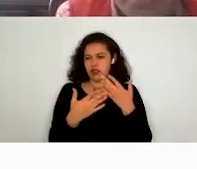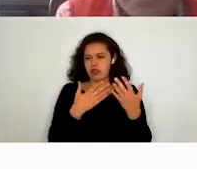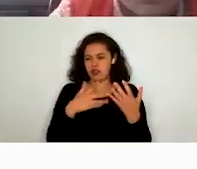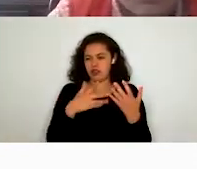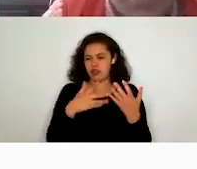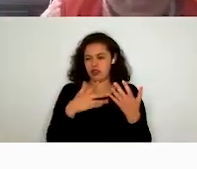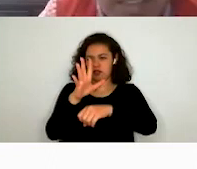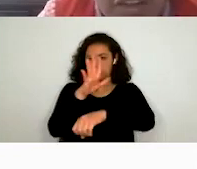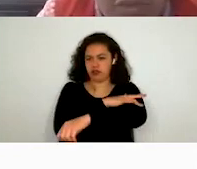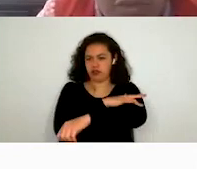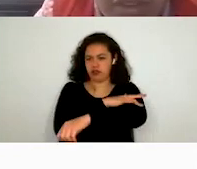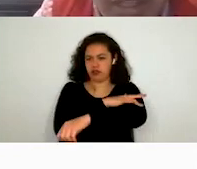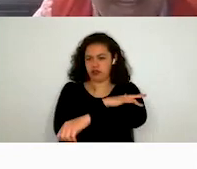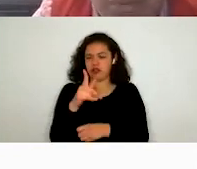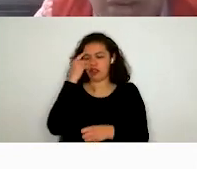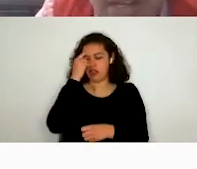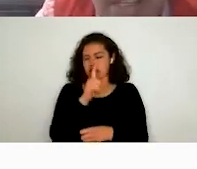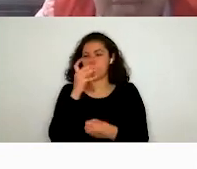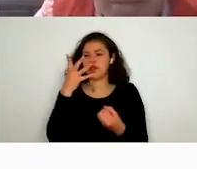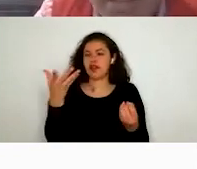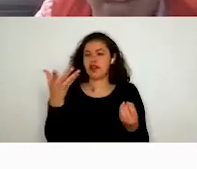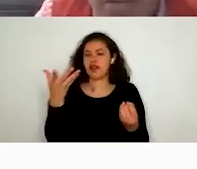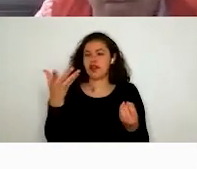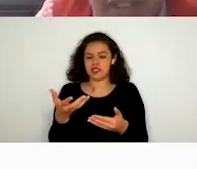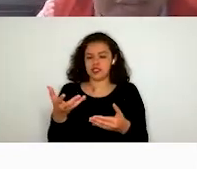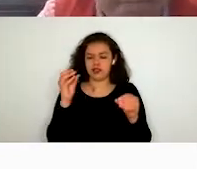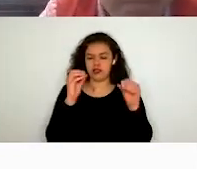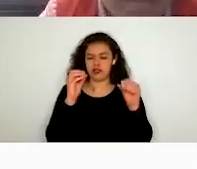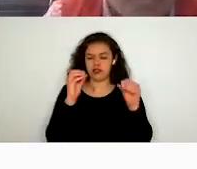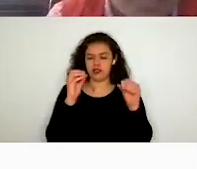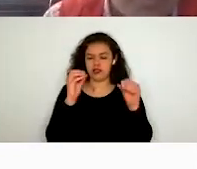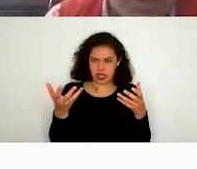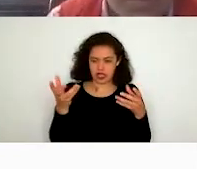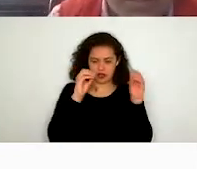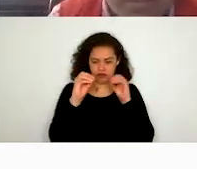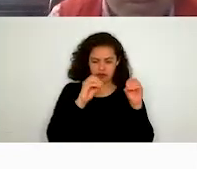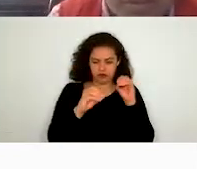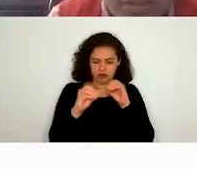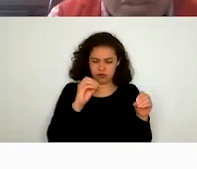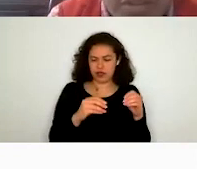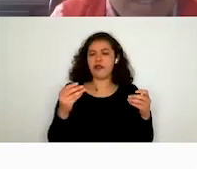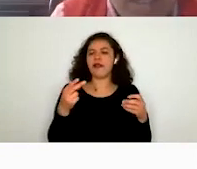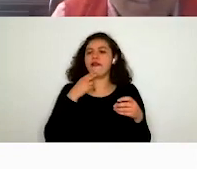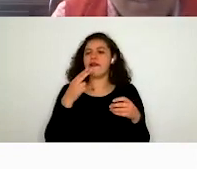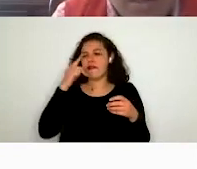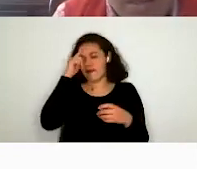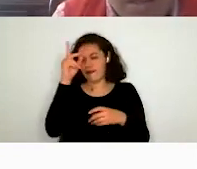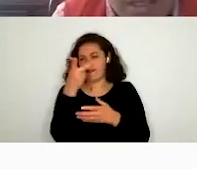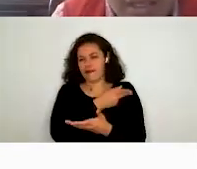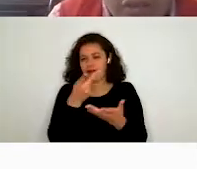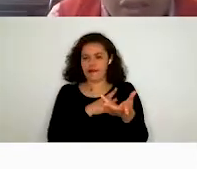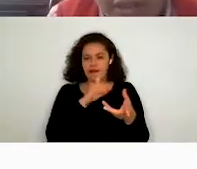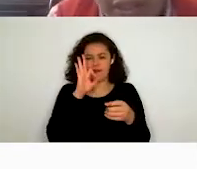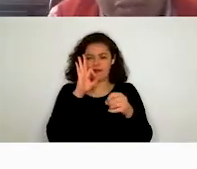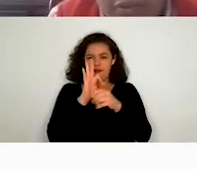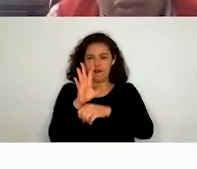civil, así como de elaborar, implementar, coordinar y operar el programa interno de protección civil,